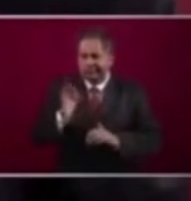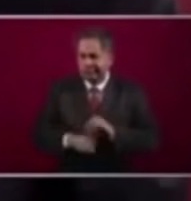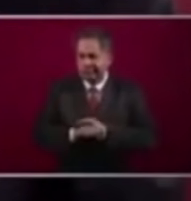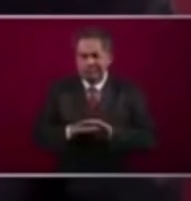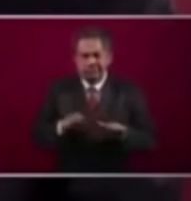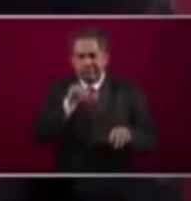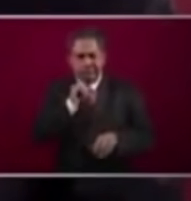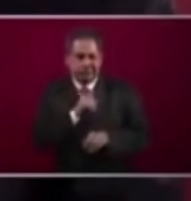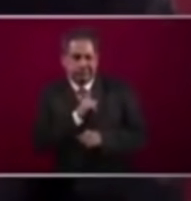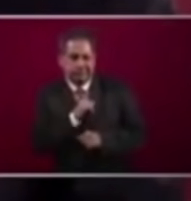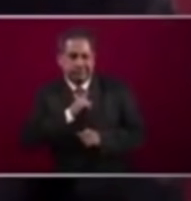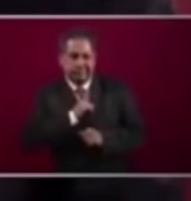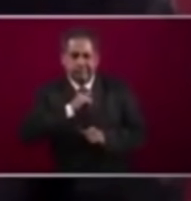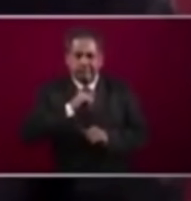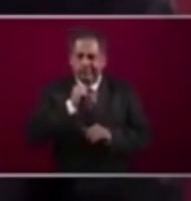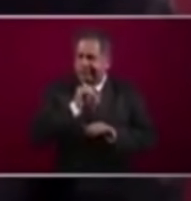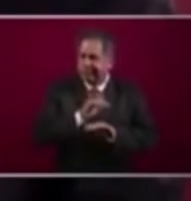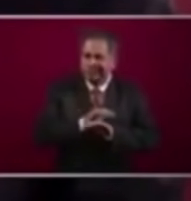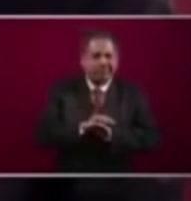hay influyentismo,